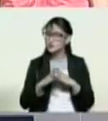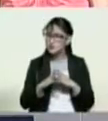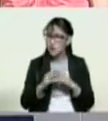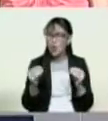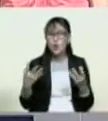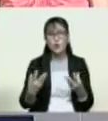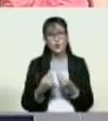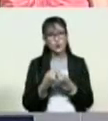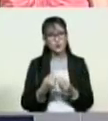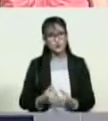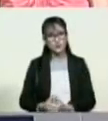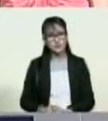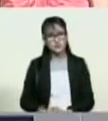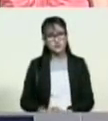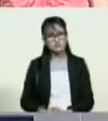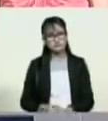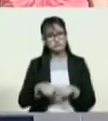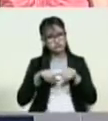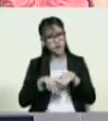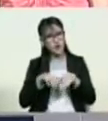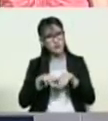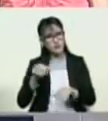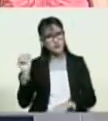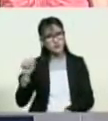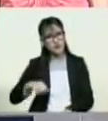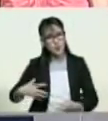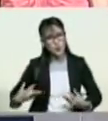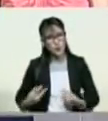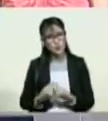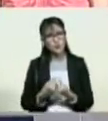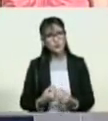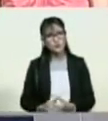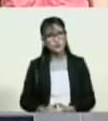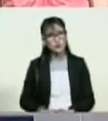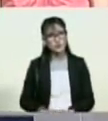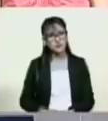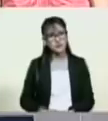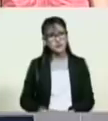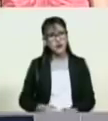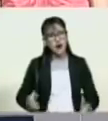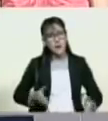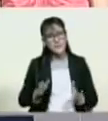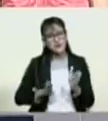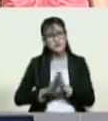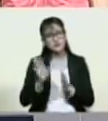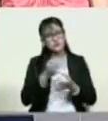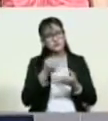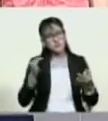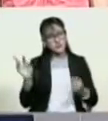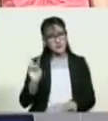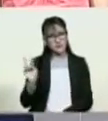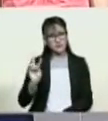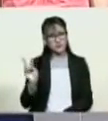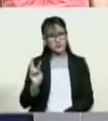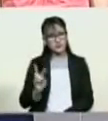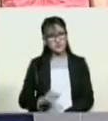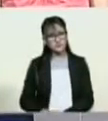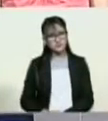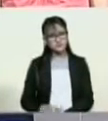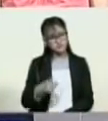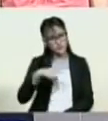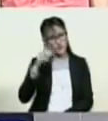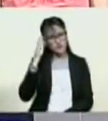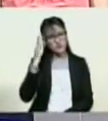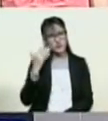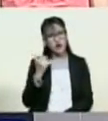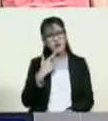todas juntas, vamos a marchar juntos, el camino de la prosperidad para Venezuela. Nosotros sabemos,